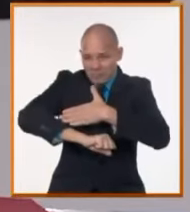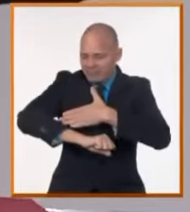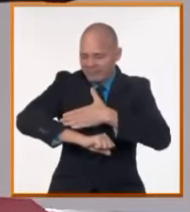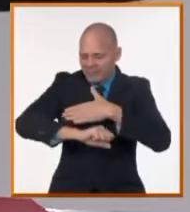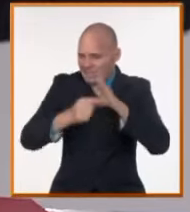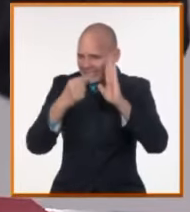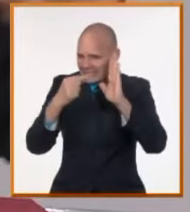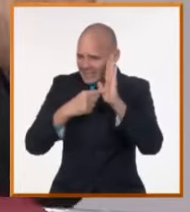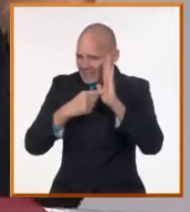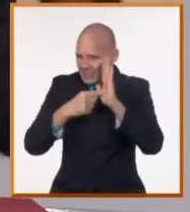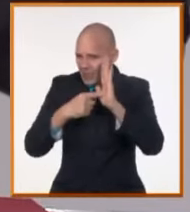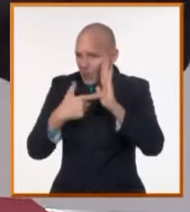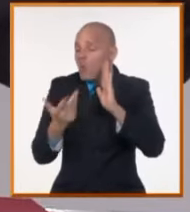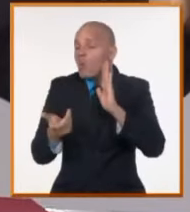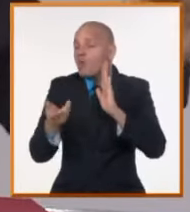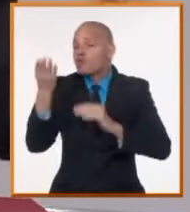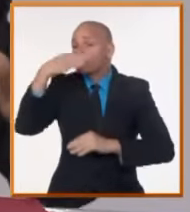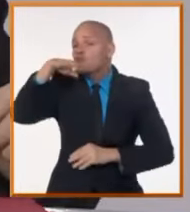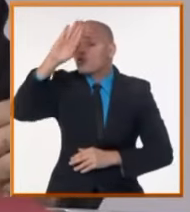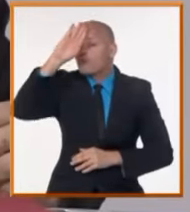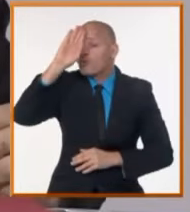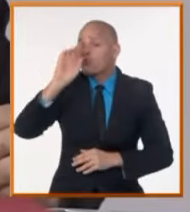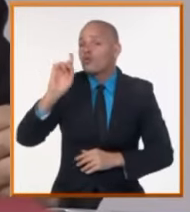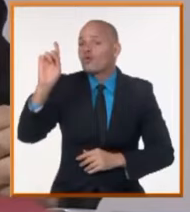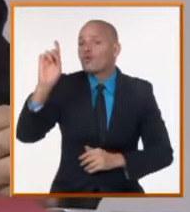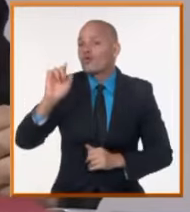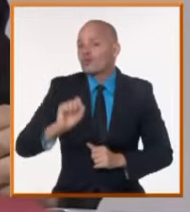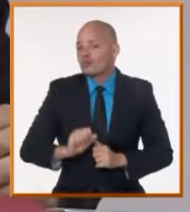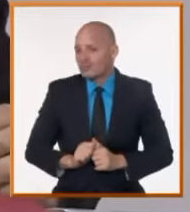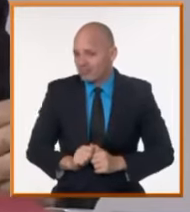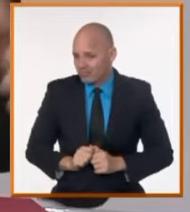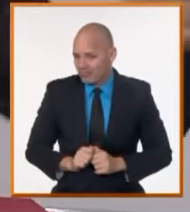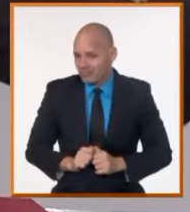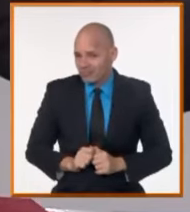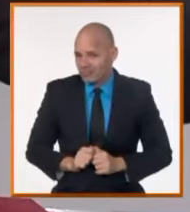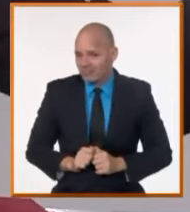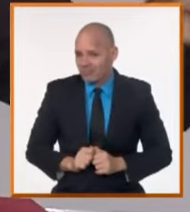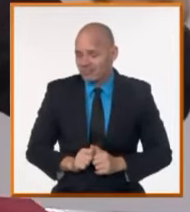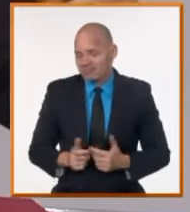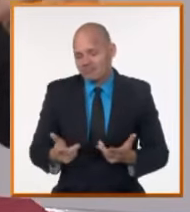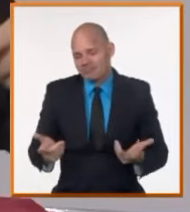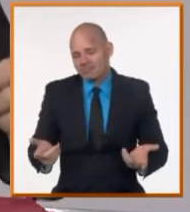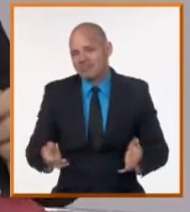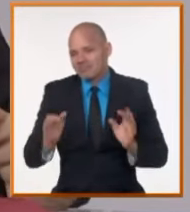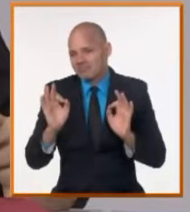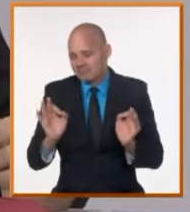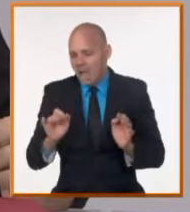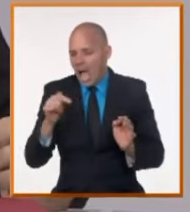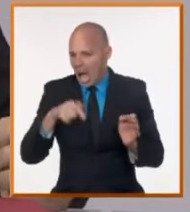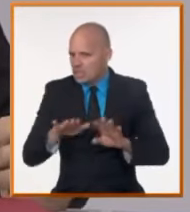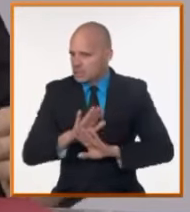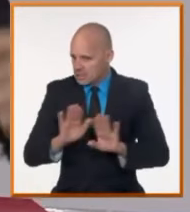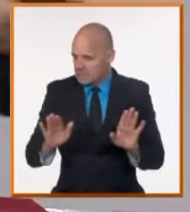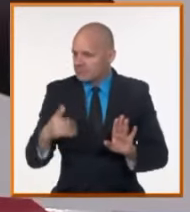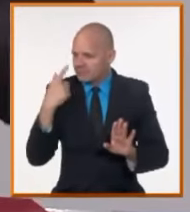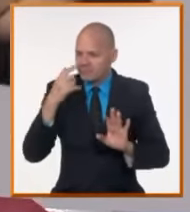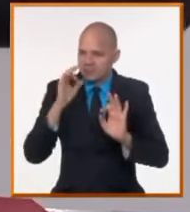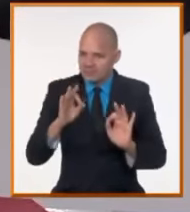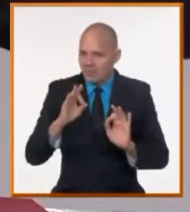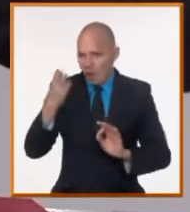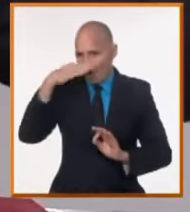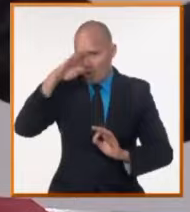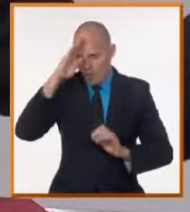el polo desde el cual se lanzaron a la conquista del mundo. Y Cuba se convirtió entonces en un símbolo de resistencia.